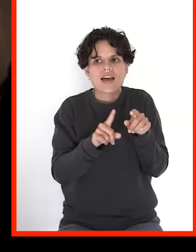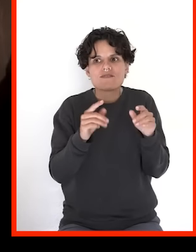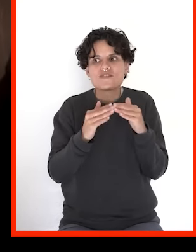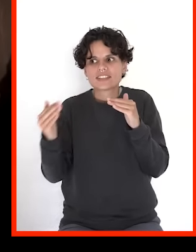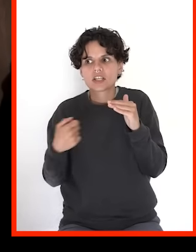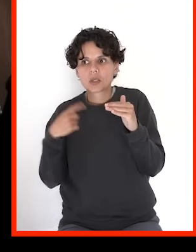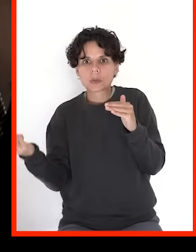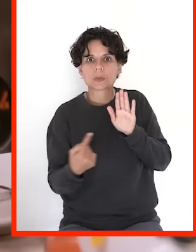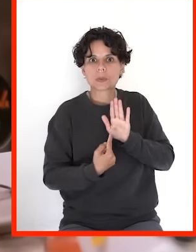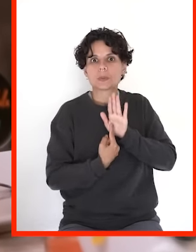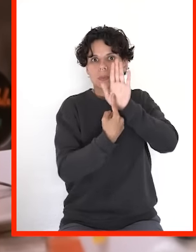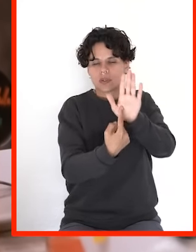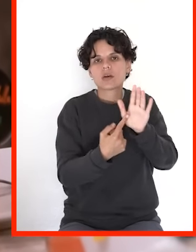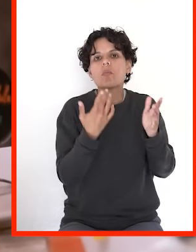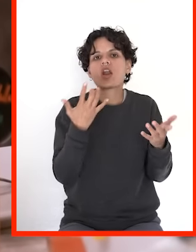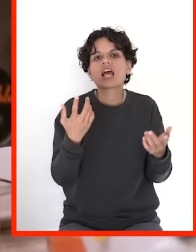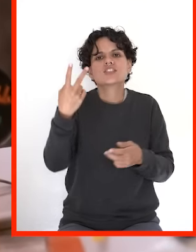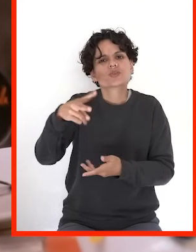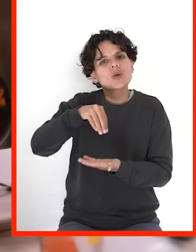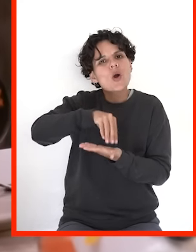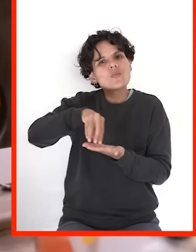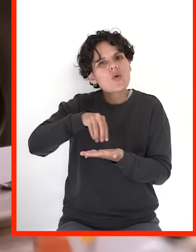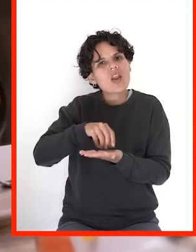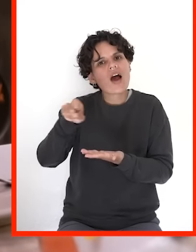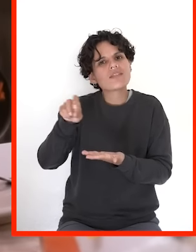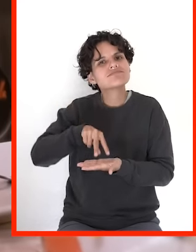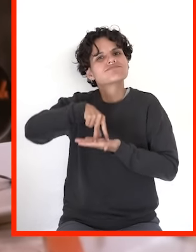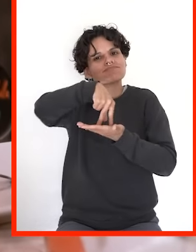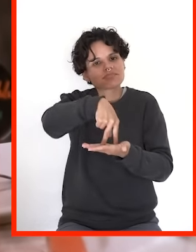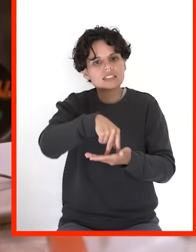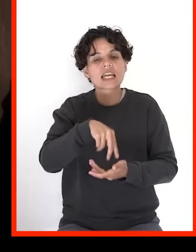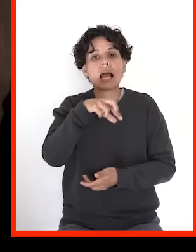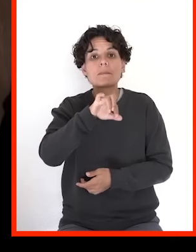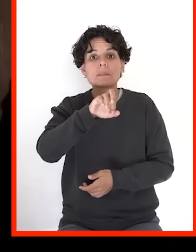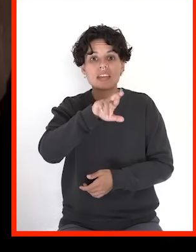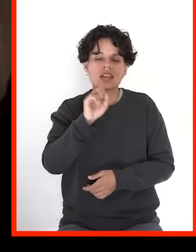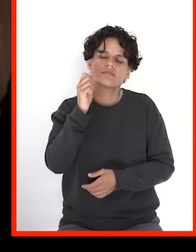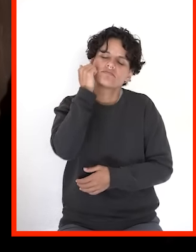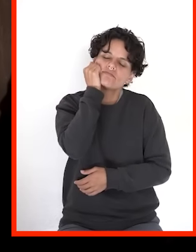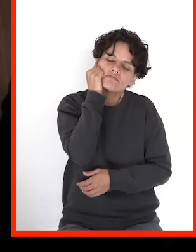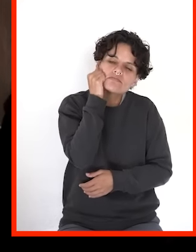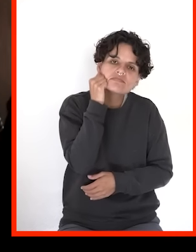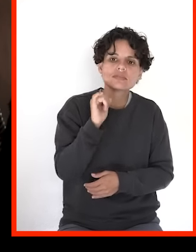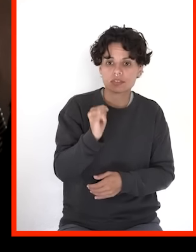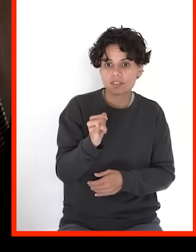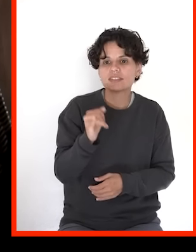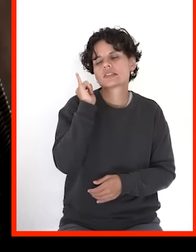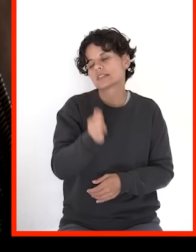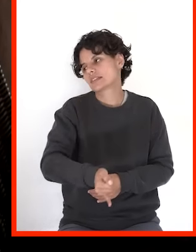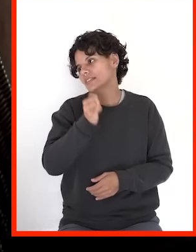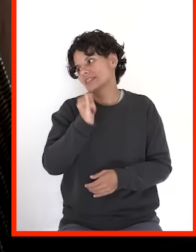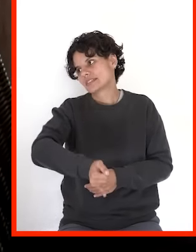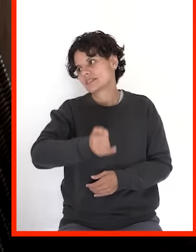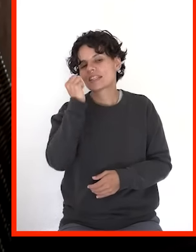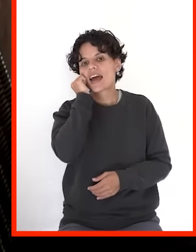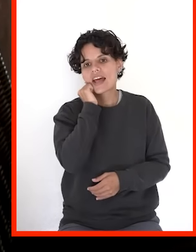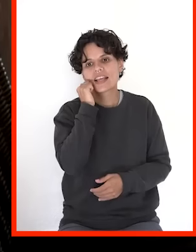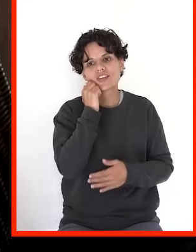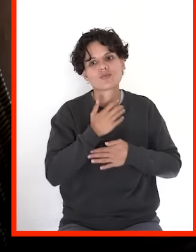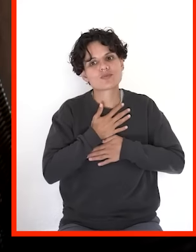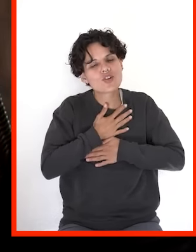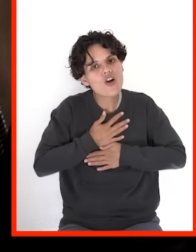Sí. Estaban en su comuna. En su comuna, con su gente y todo. Eso. Y al Piri se le quiere, ¿no? Obvio, obvio. En el corazón.